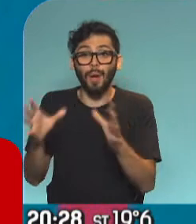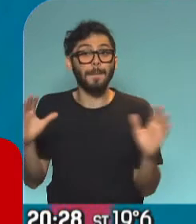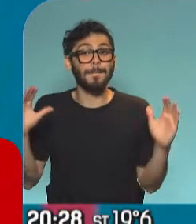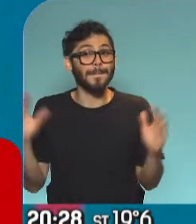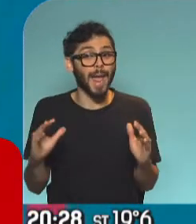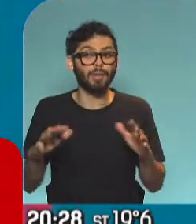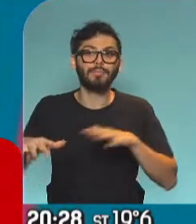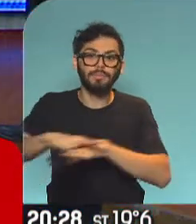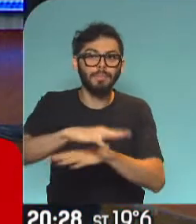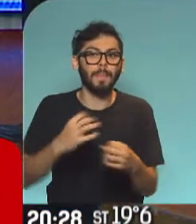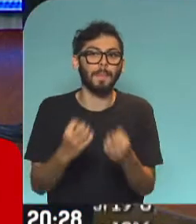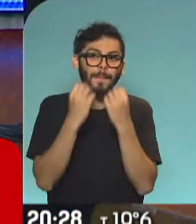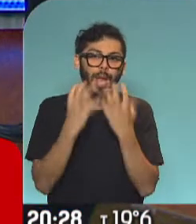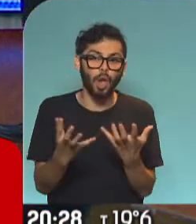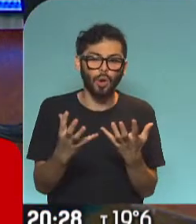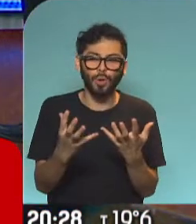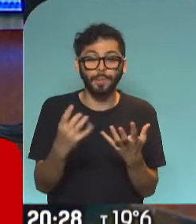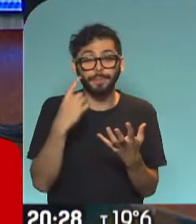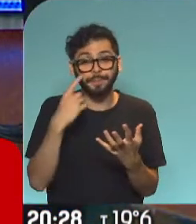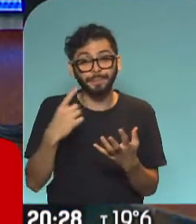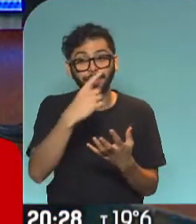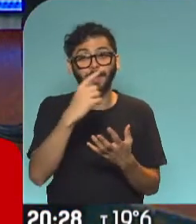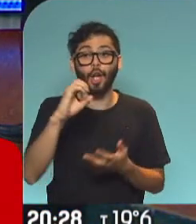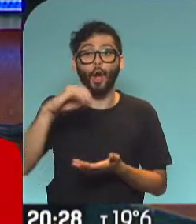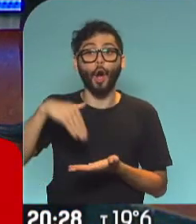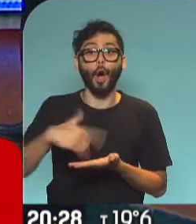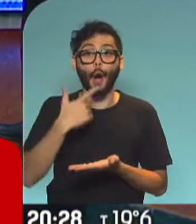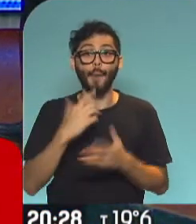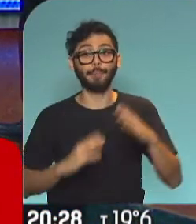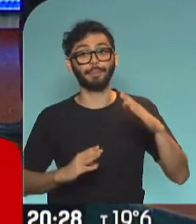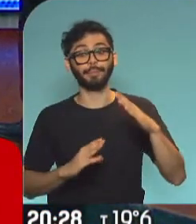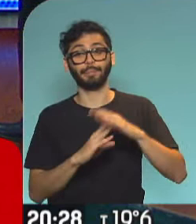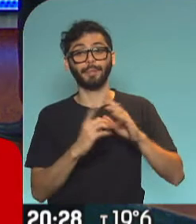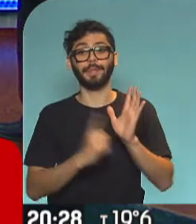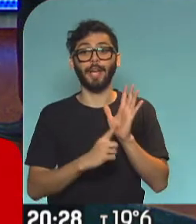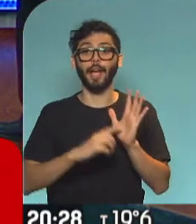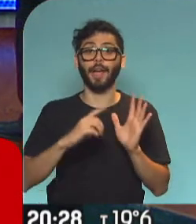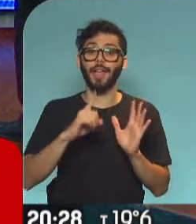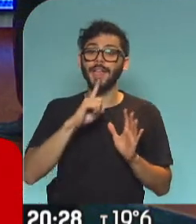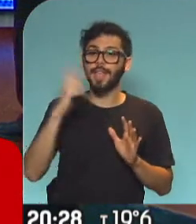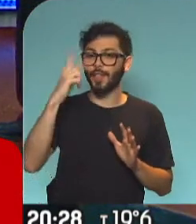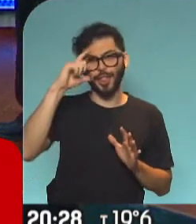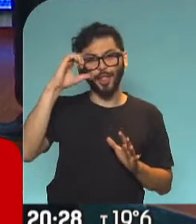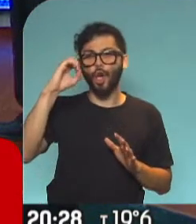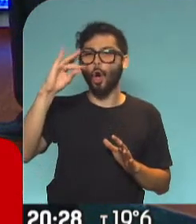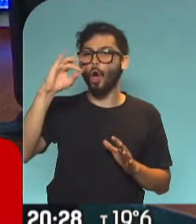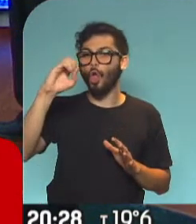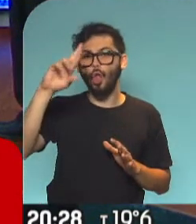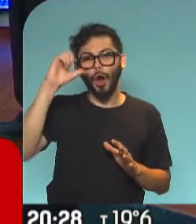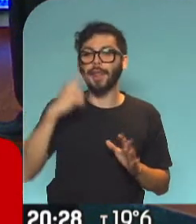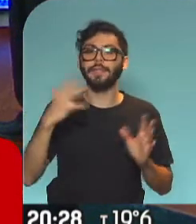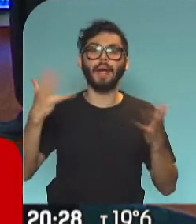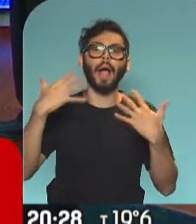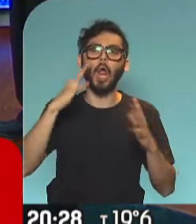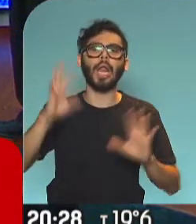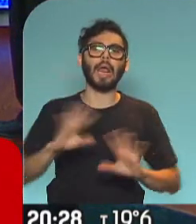cosa mejore. Contrariamente a lo que nos decía Teodorito, nuestro amigo, que la temperatura y el calor no tenían nada que ver. La temperatura y